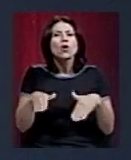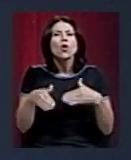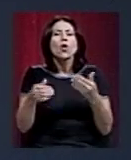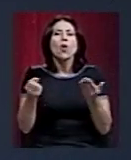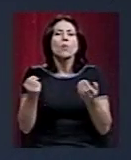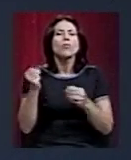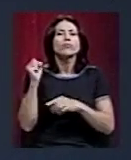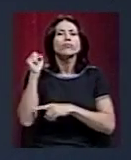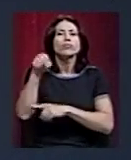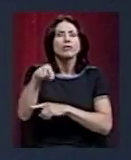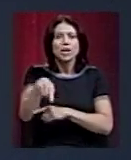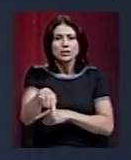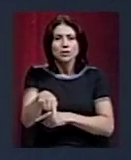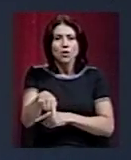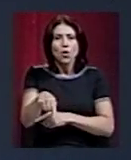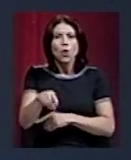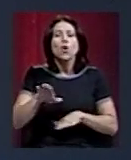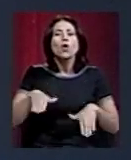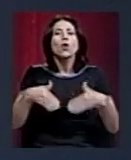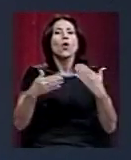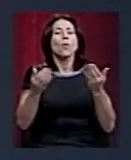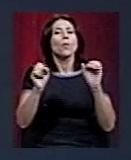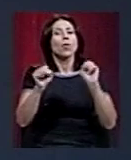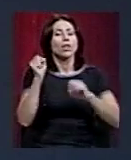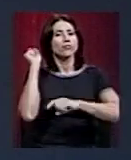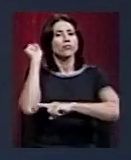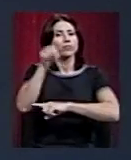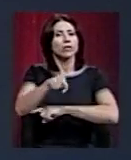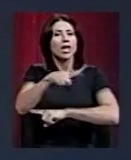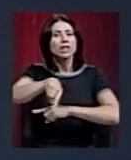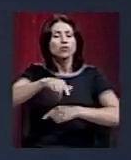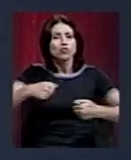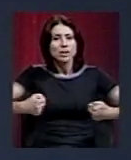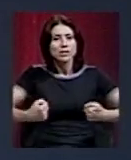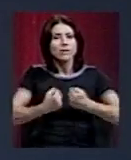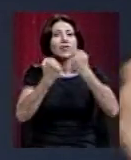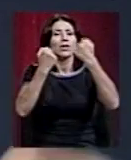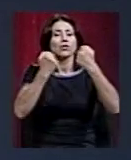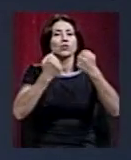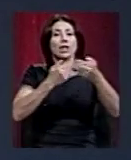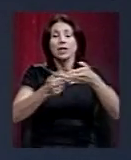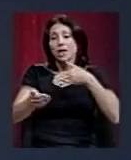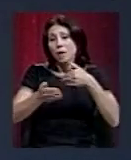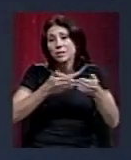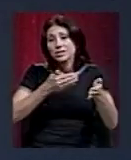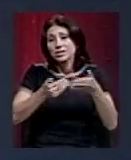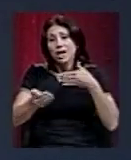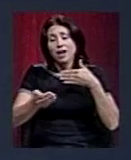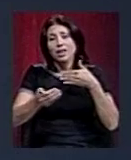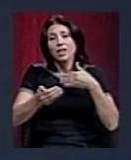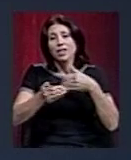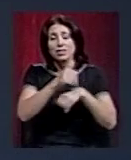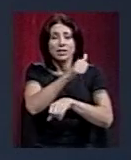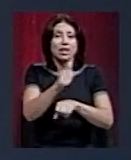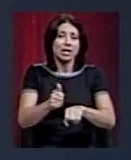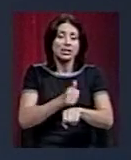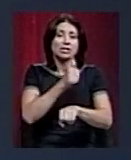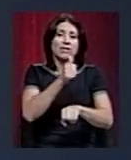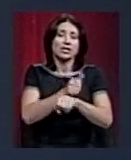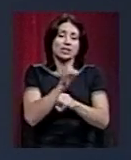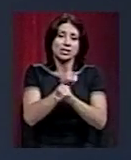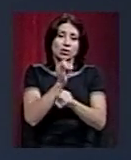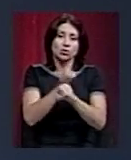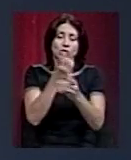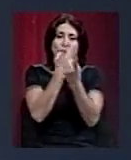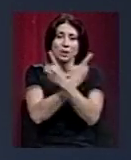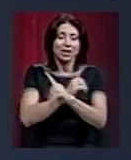agenda? ¿Cómo superar estos desafíos que a pesar del establecimiento de instituciones democráticas en la región